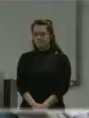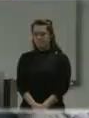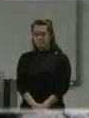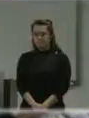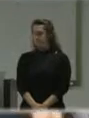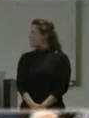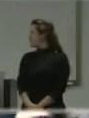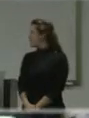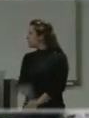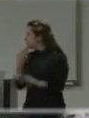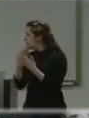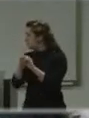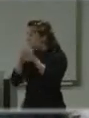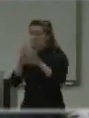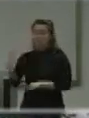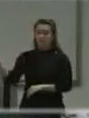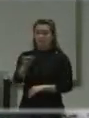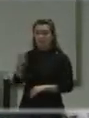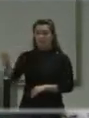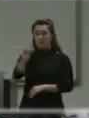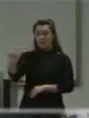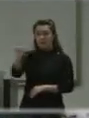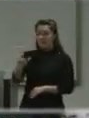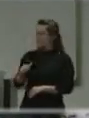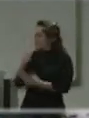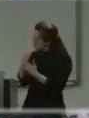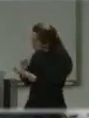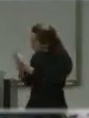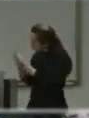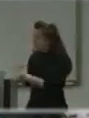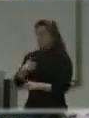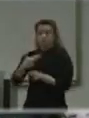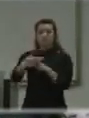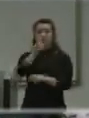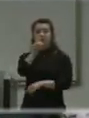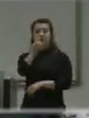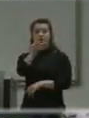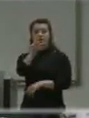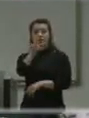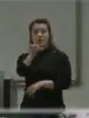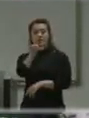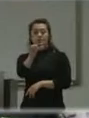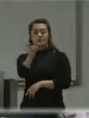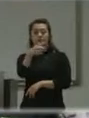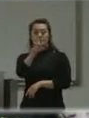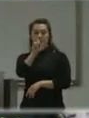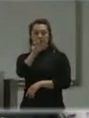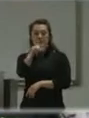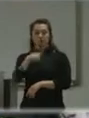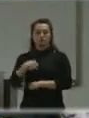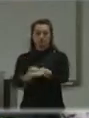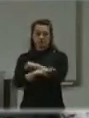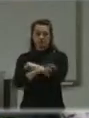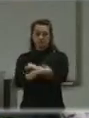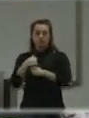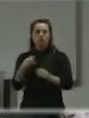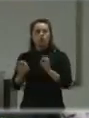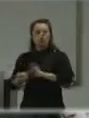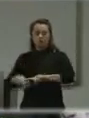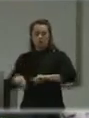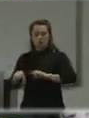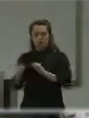bueno Buen día para todos y para todas Mi nombre es darli Peña soy psicóloga soy coordinadora del programa para jóvenes